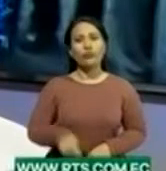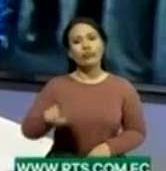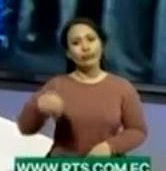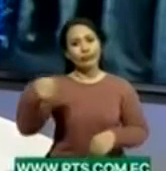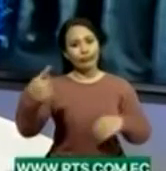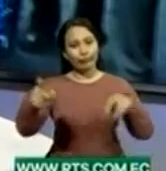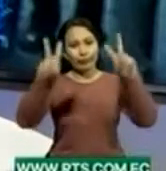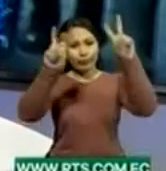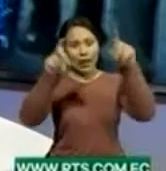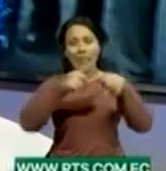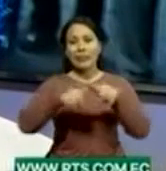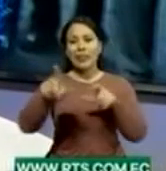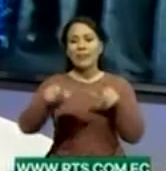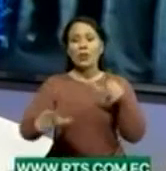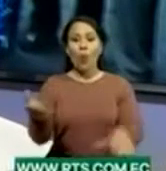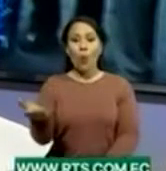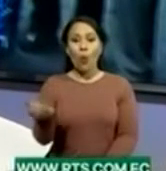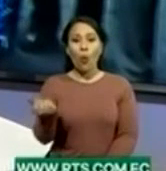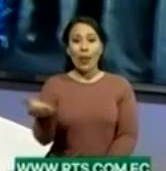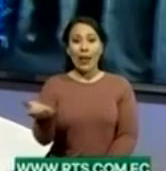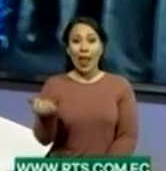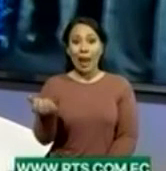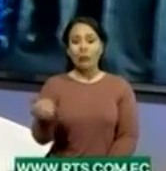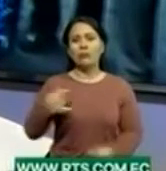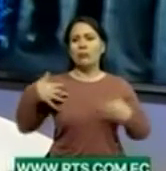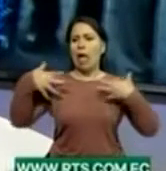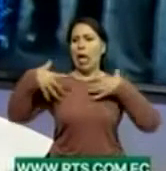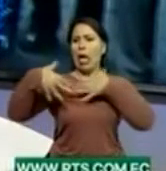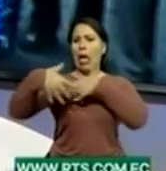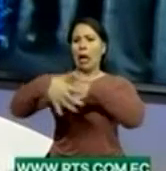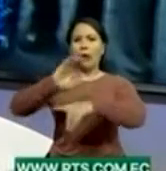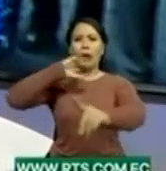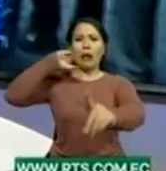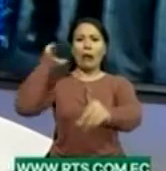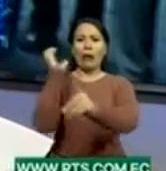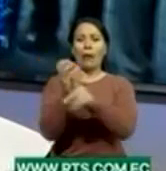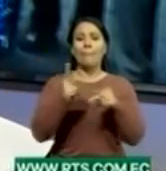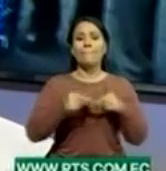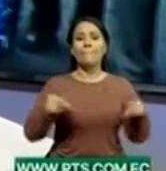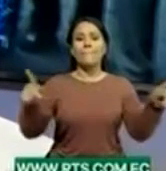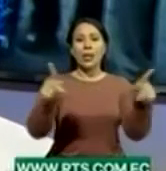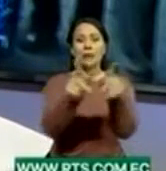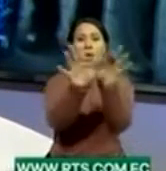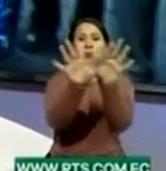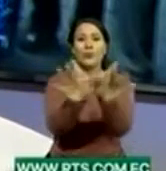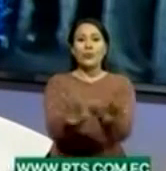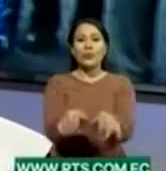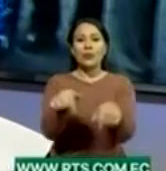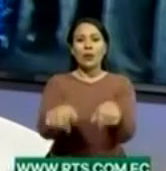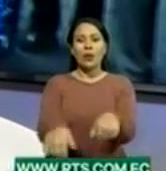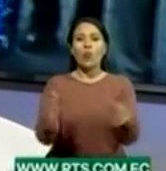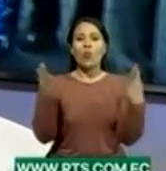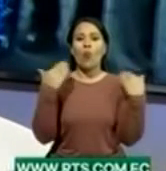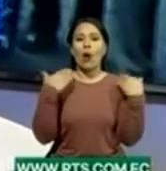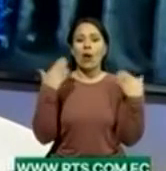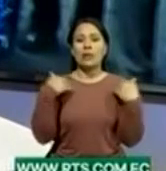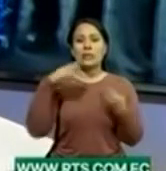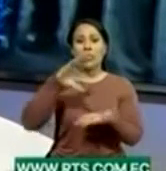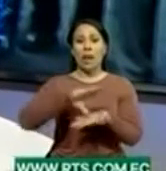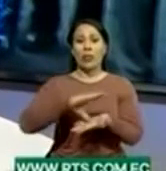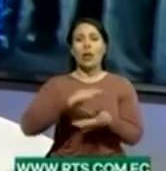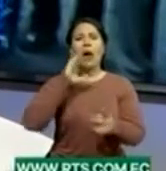En otro tema, varios jubilados protagonizaron una huelga de hambre en la Plaza San Francisco, en el centro de Guayaquil. Anuncian